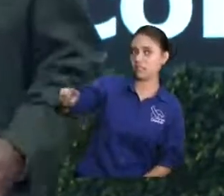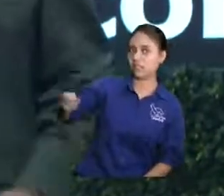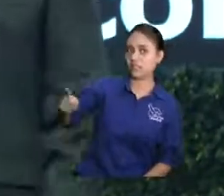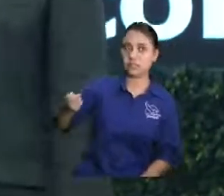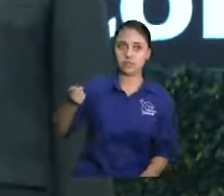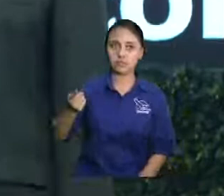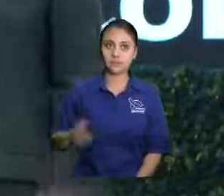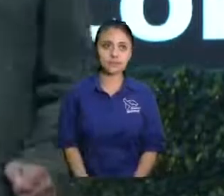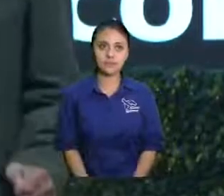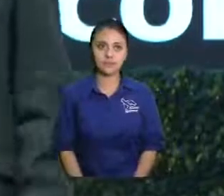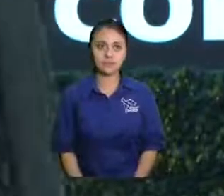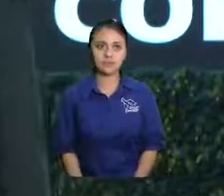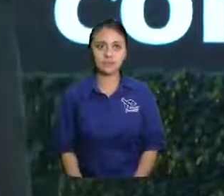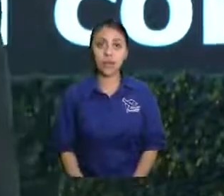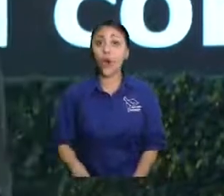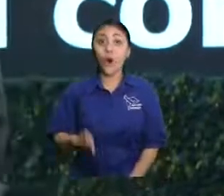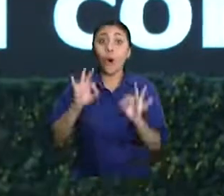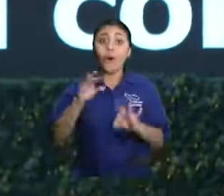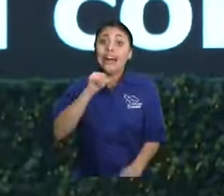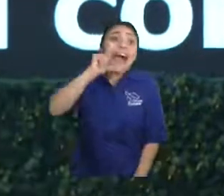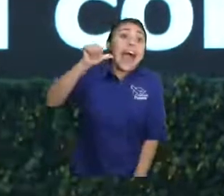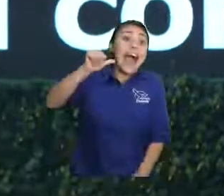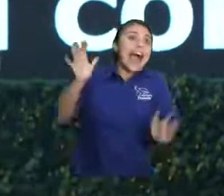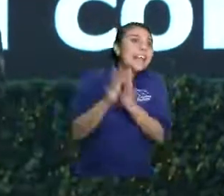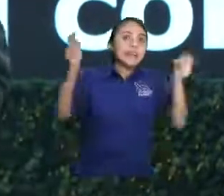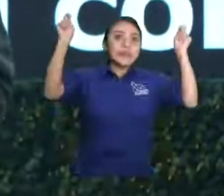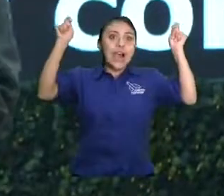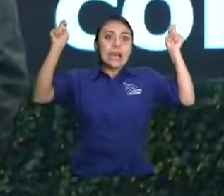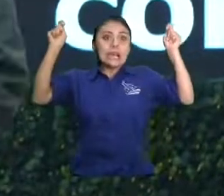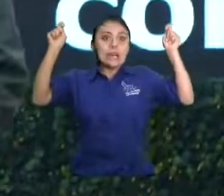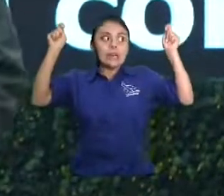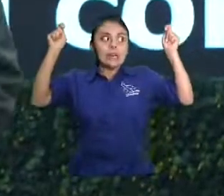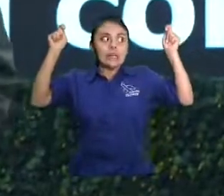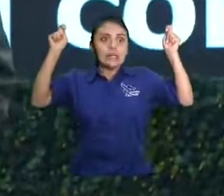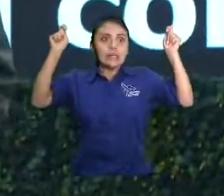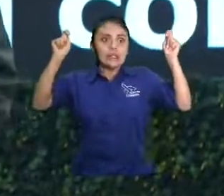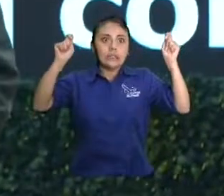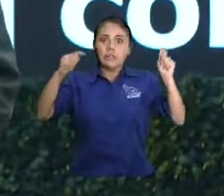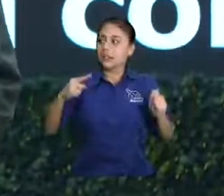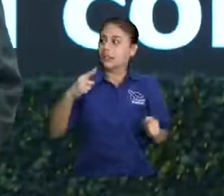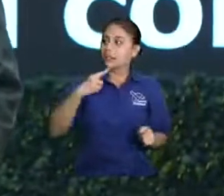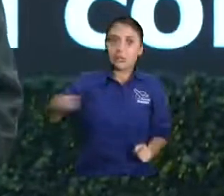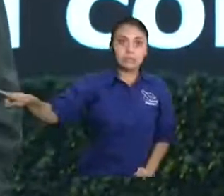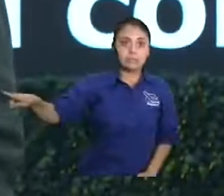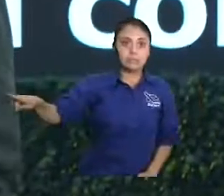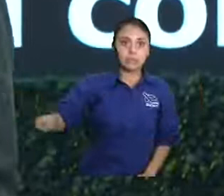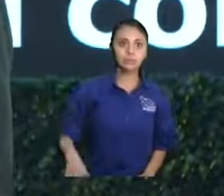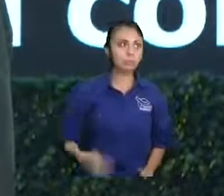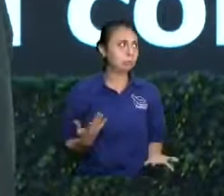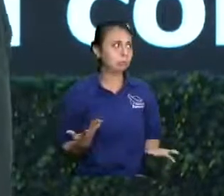de disciplina por aplaudir o se le salió un aleluya. ¡Aleluya! Al cuartito.